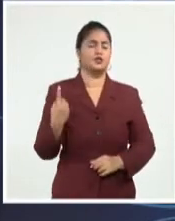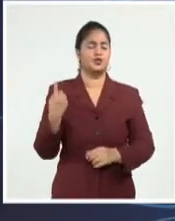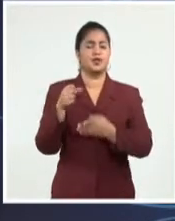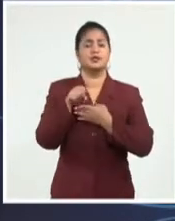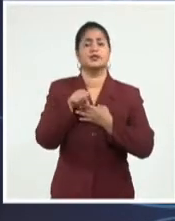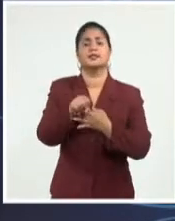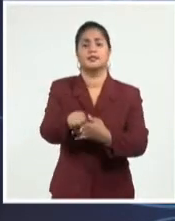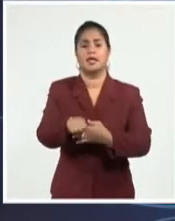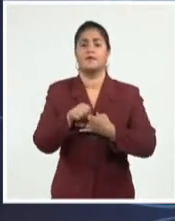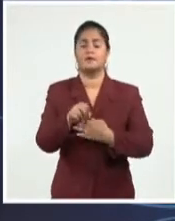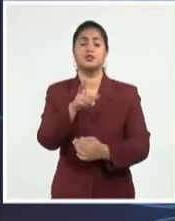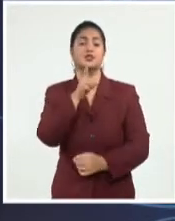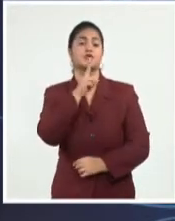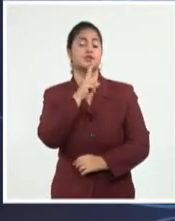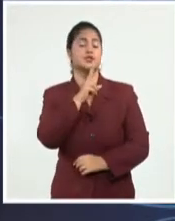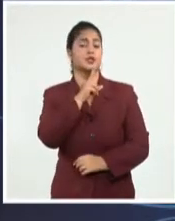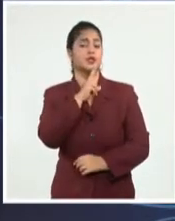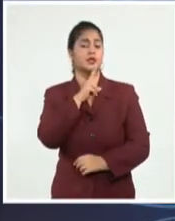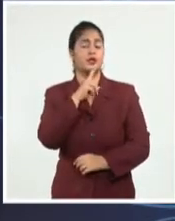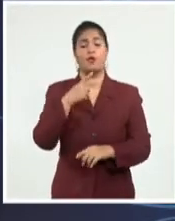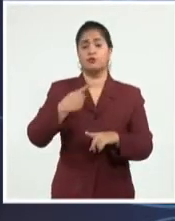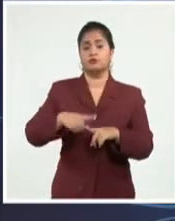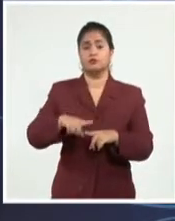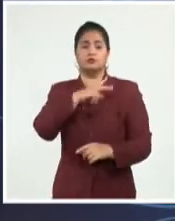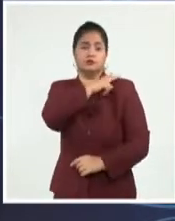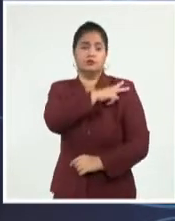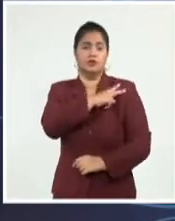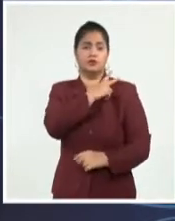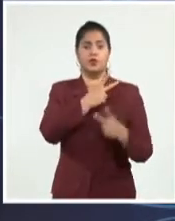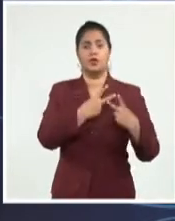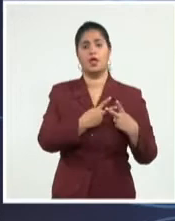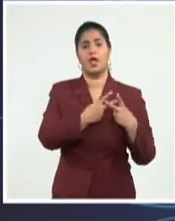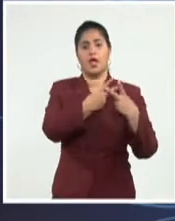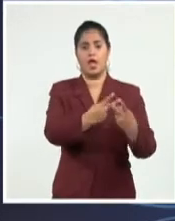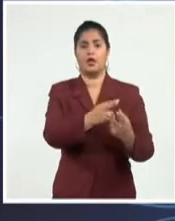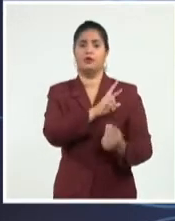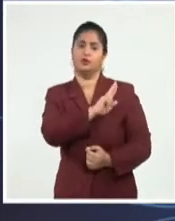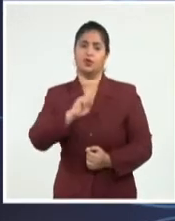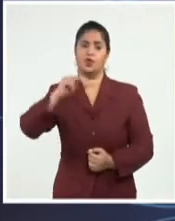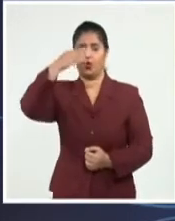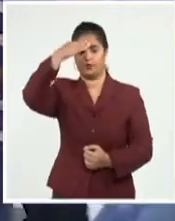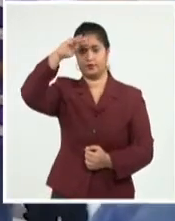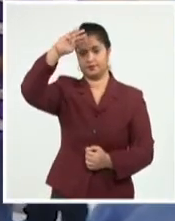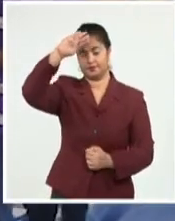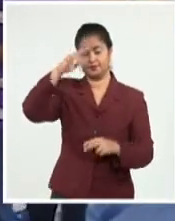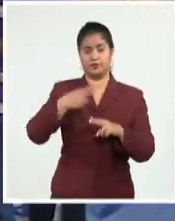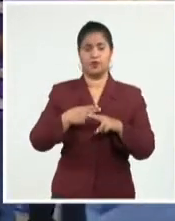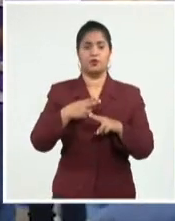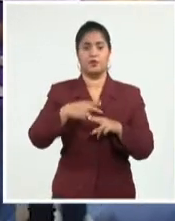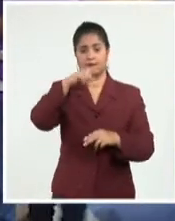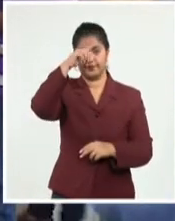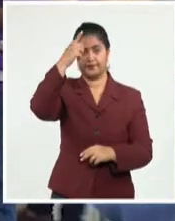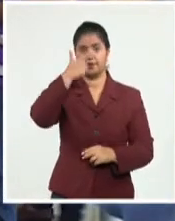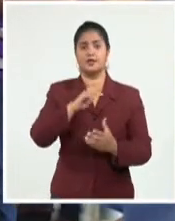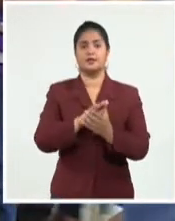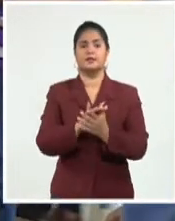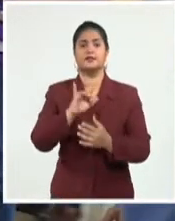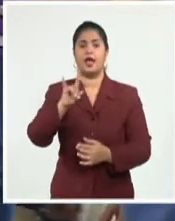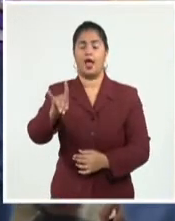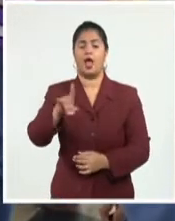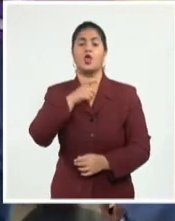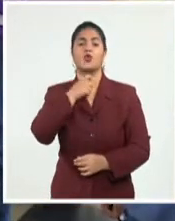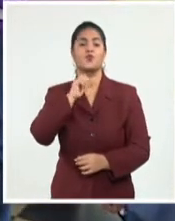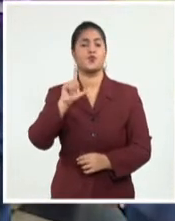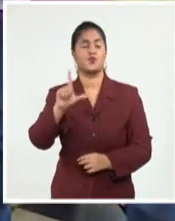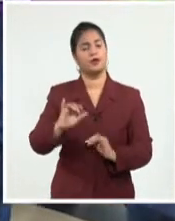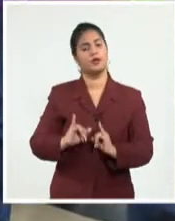Antonio Rodríguez, y el general de división y héroe de la República de Cuba, Samuel Rodríguez Planas. En el encuentro analizaron el presupuesto para el